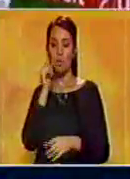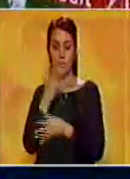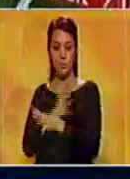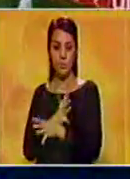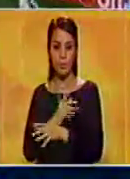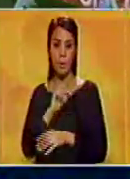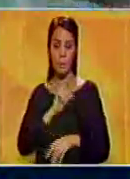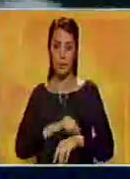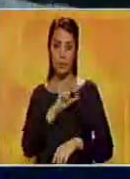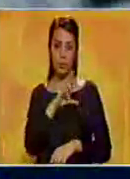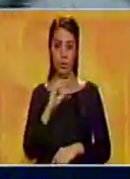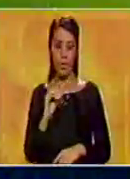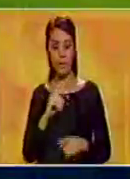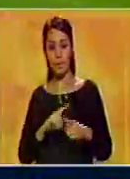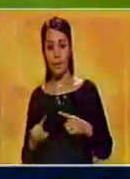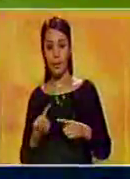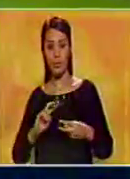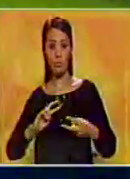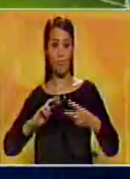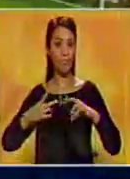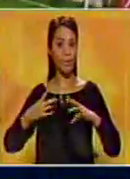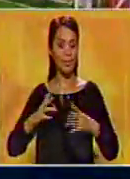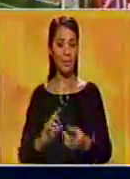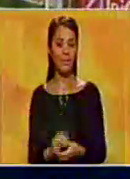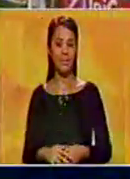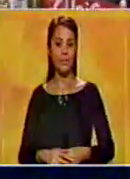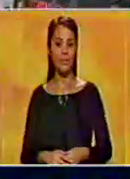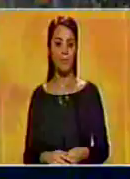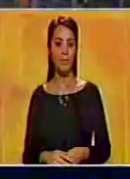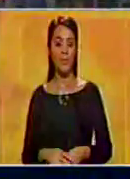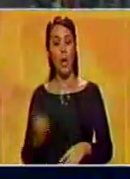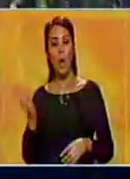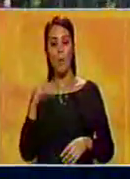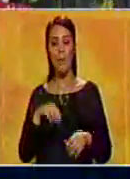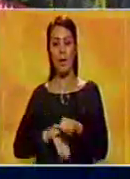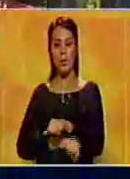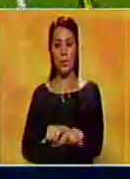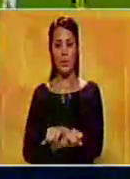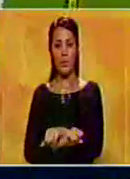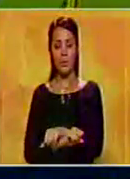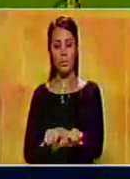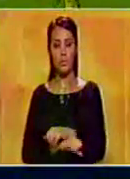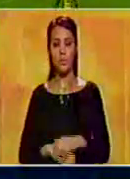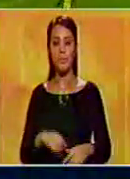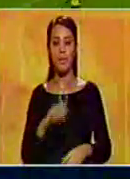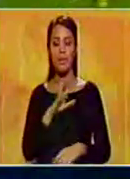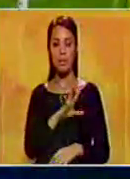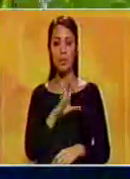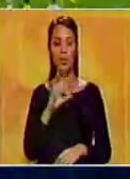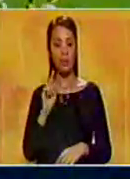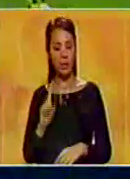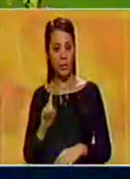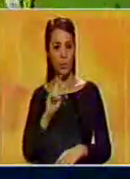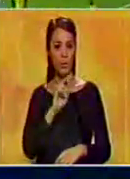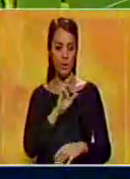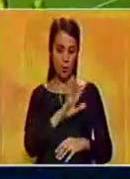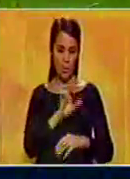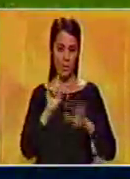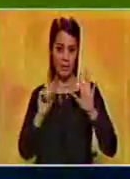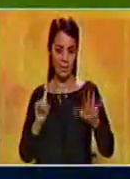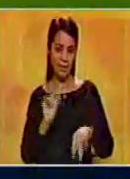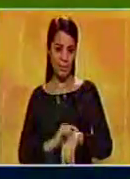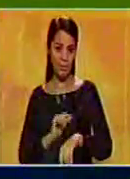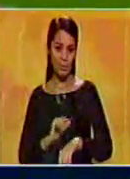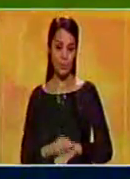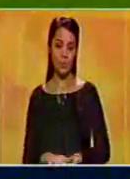minuto 30, pero el cuadro bergamasco dio vuelta al marcador con tantos de Josip Iličić en las fracciones 51 y 56. El